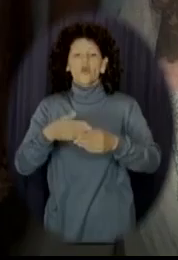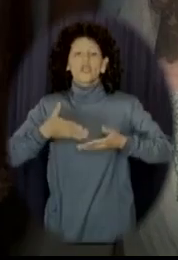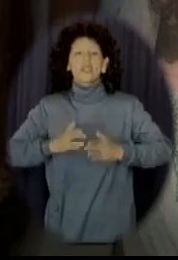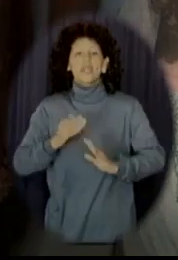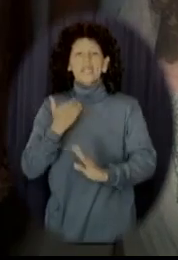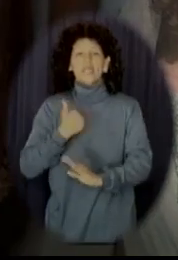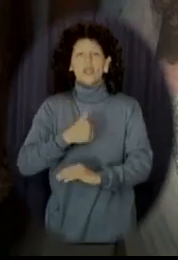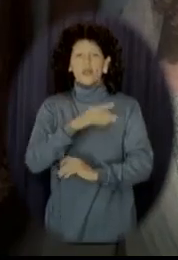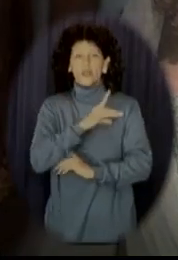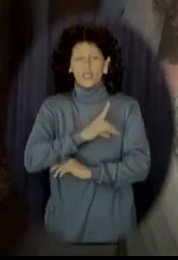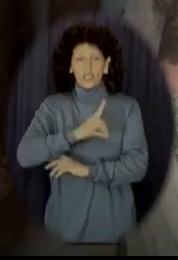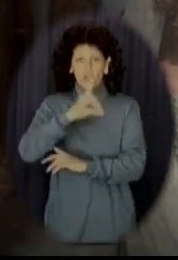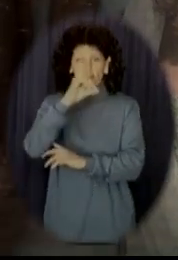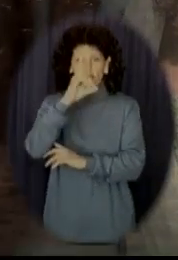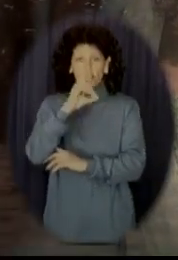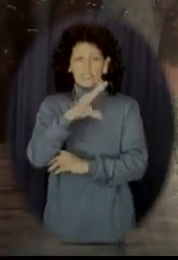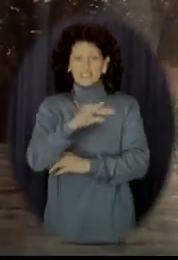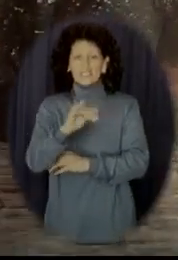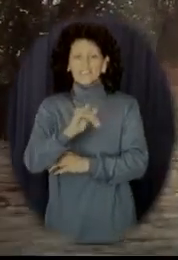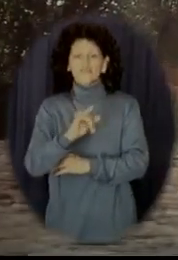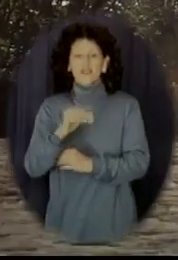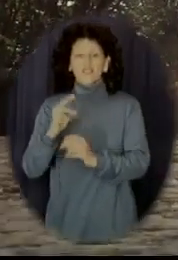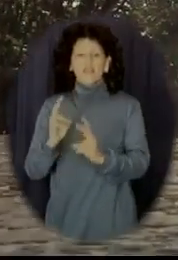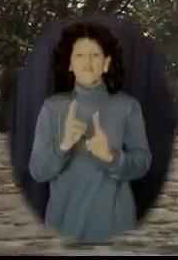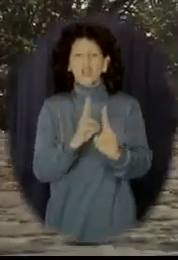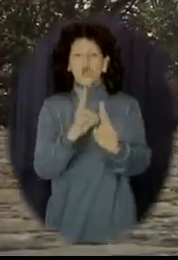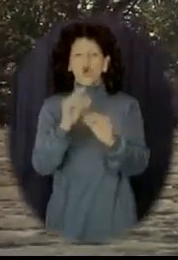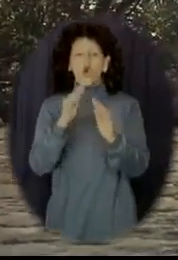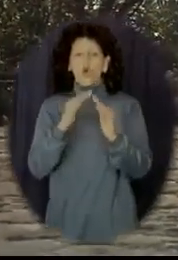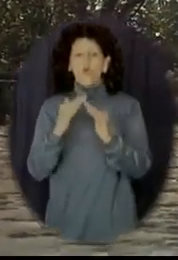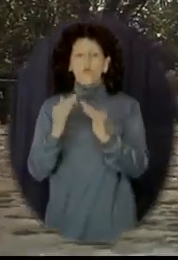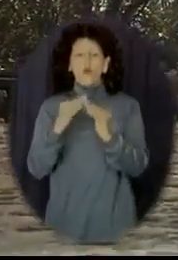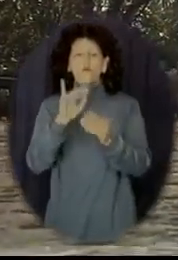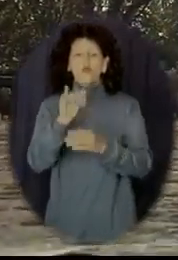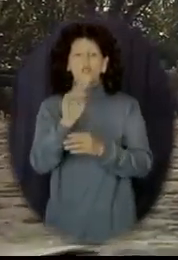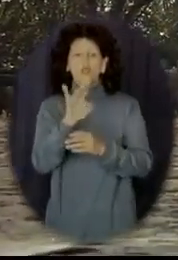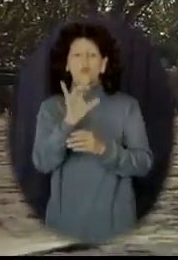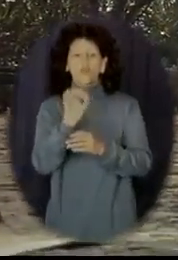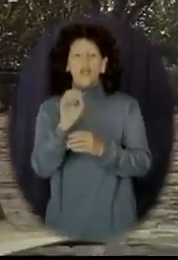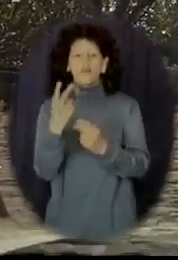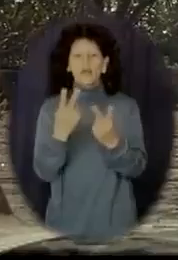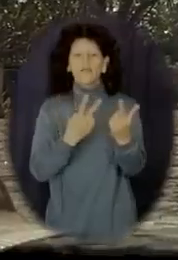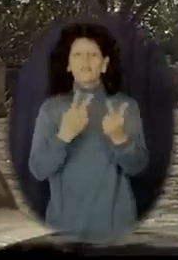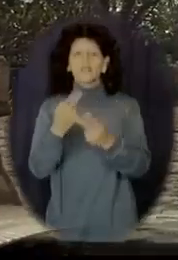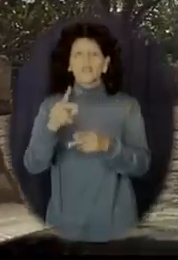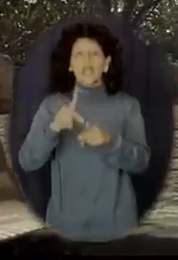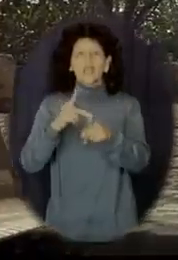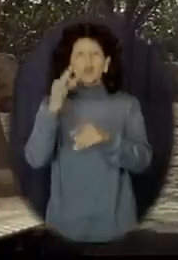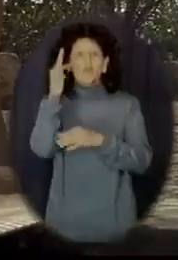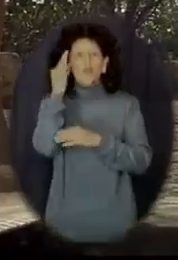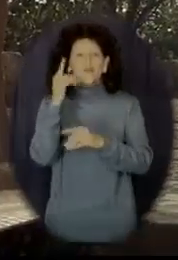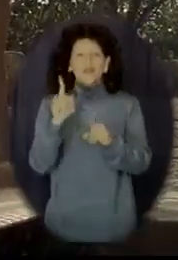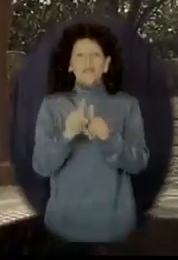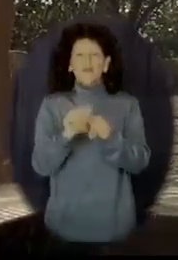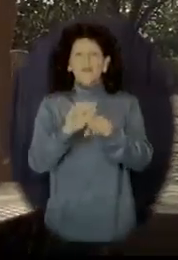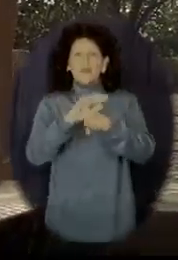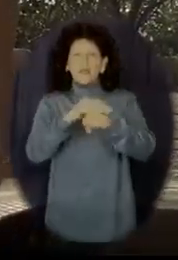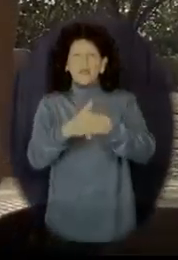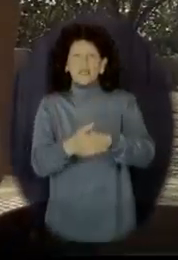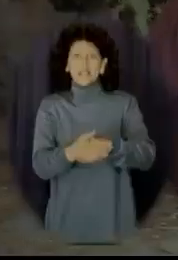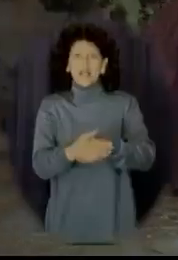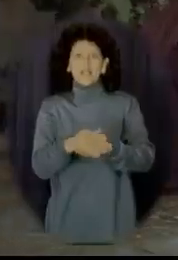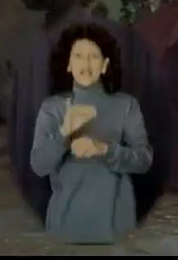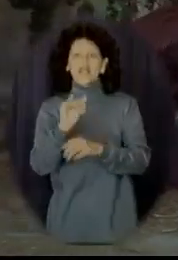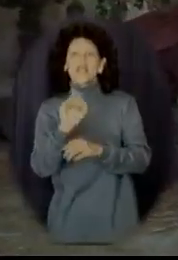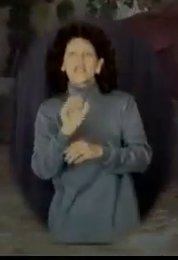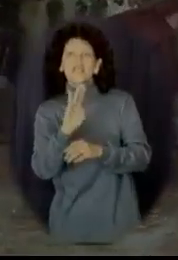llamado Hijo de Dios. Y así María viajó a un pueblo de Judea para visitar a su prima Isabel, quien también estaba milagrosamente